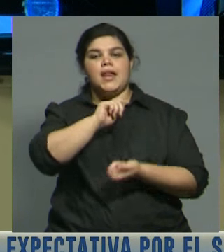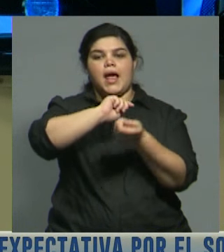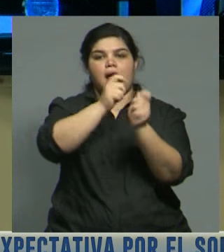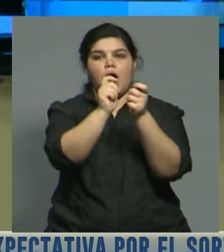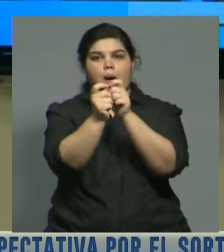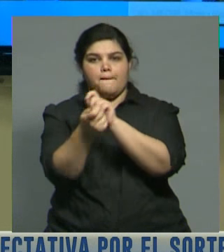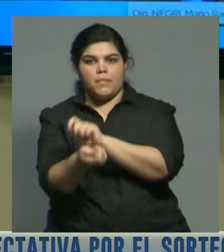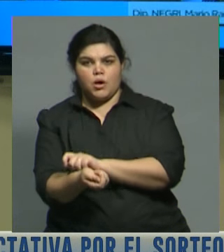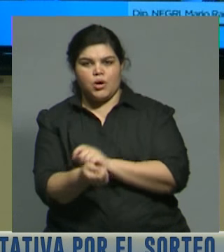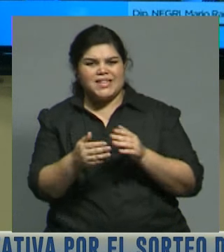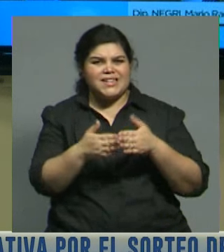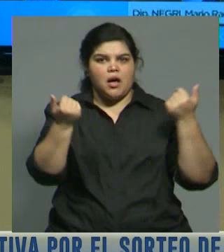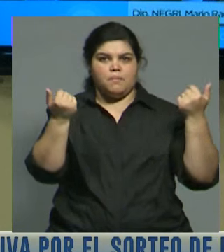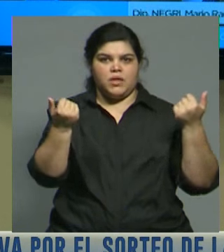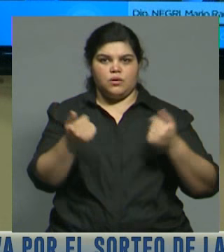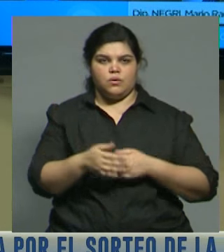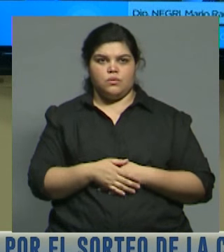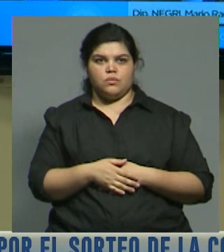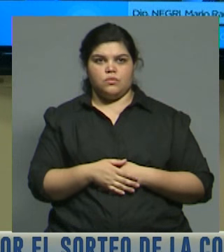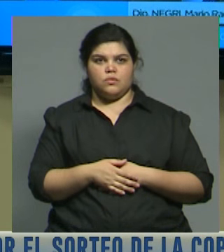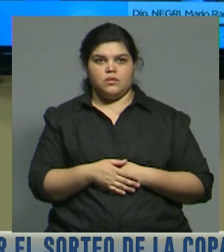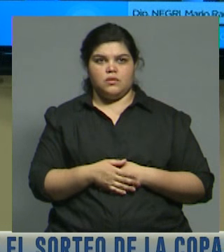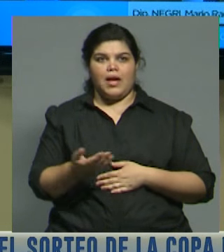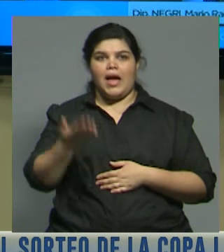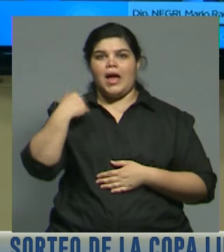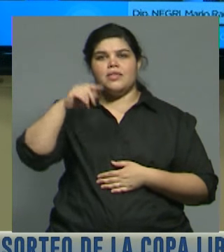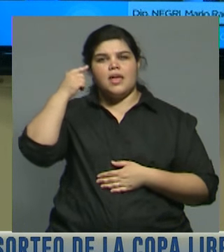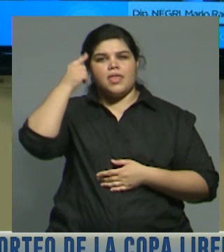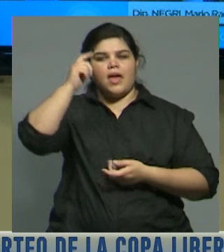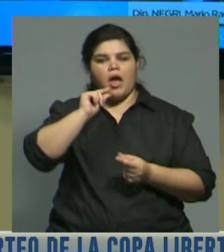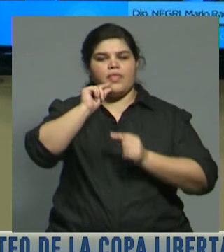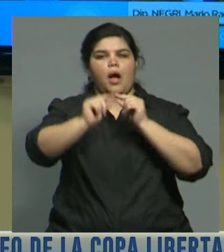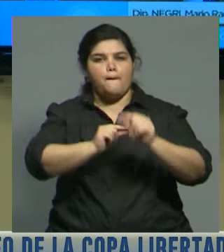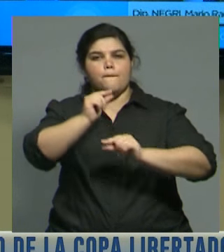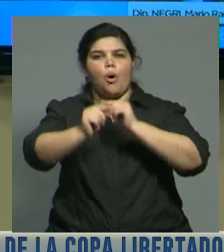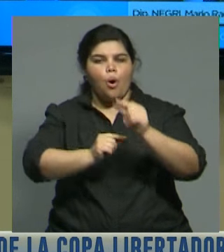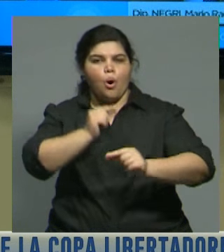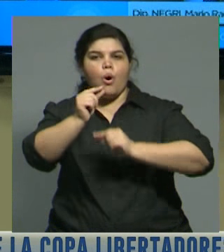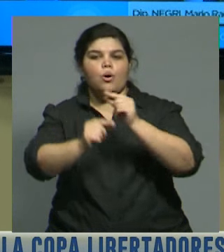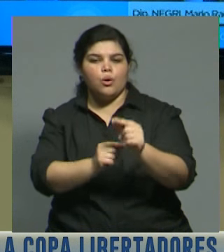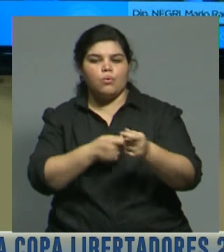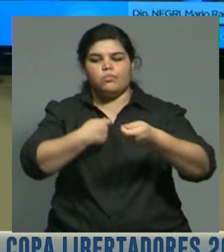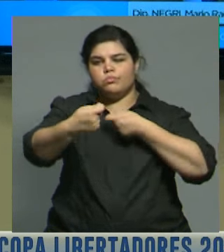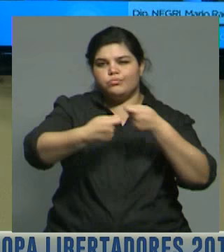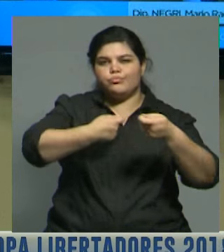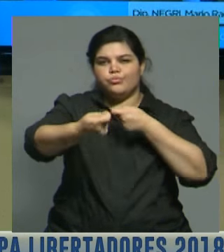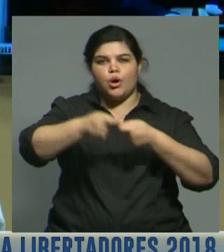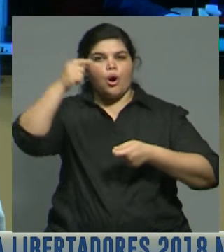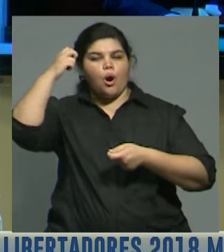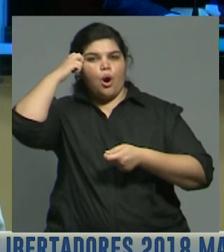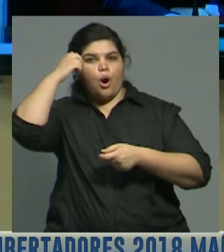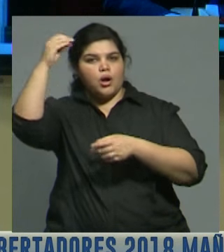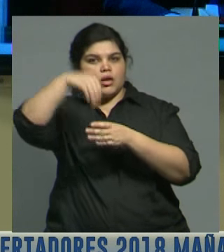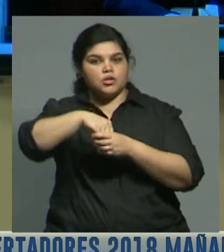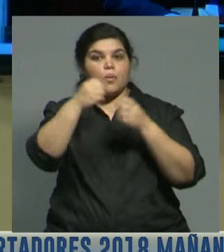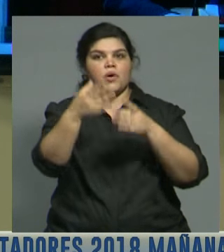bastante más acelerada de lo que venía haciendo hasta ahora, que venía manteniendo una idea de gradualismo y una cuestión bastante más negociada en el Congreso, dada su